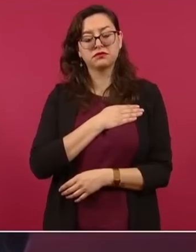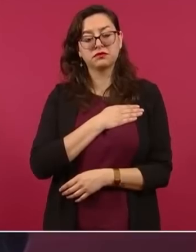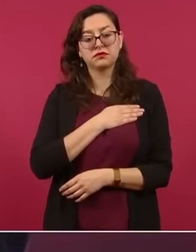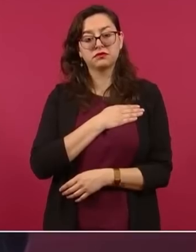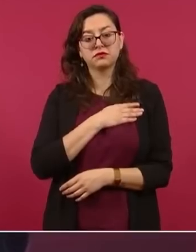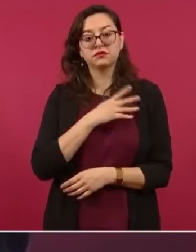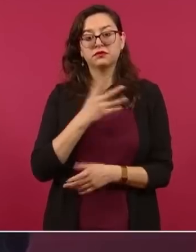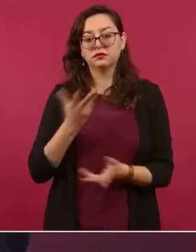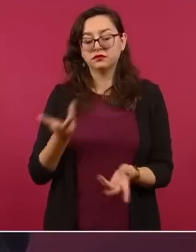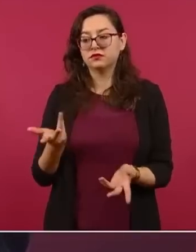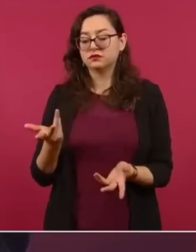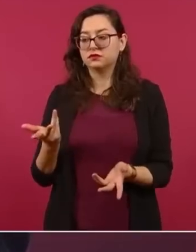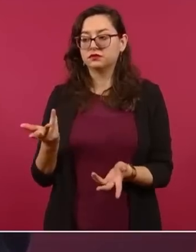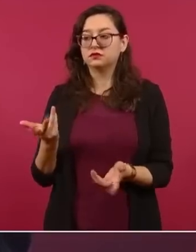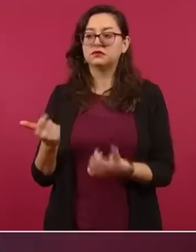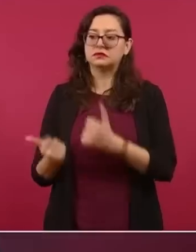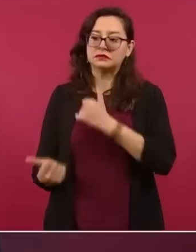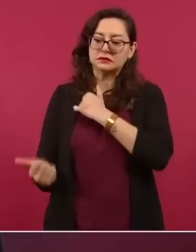vino a agradecerme